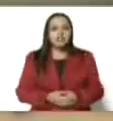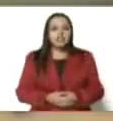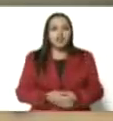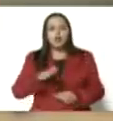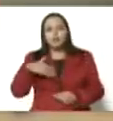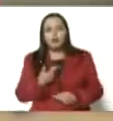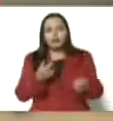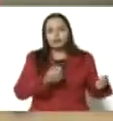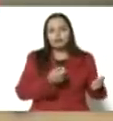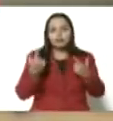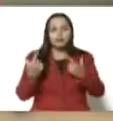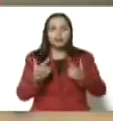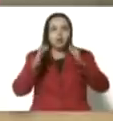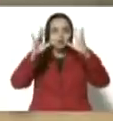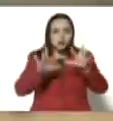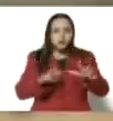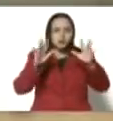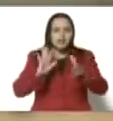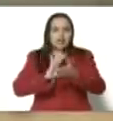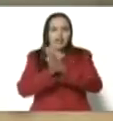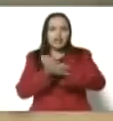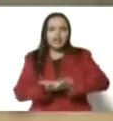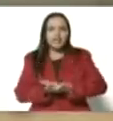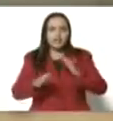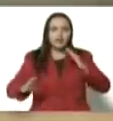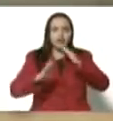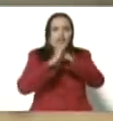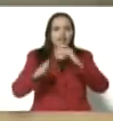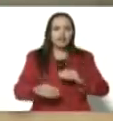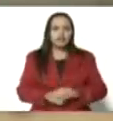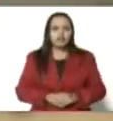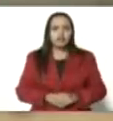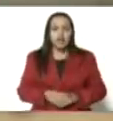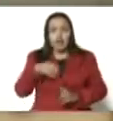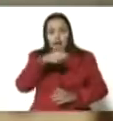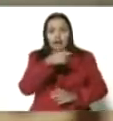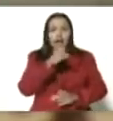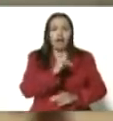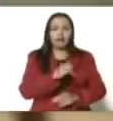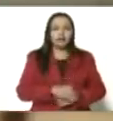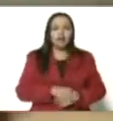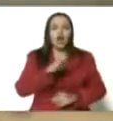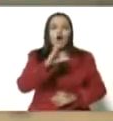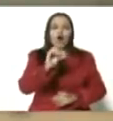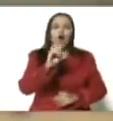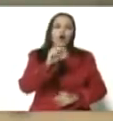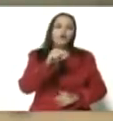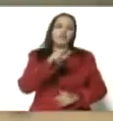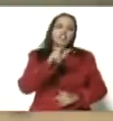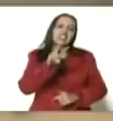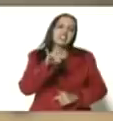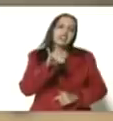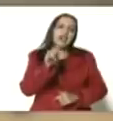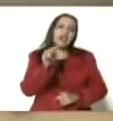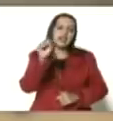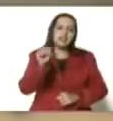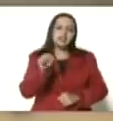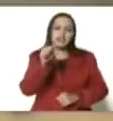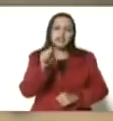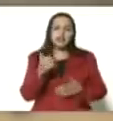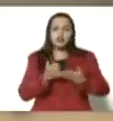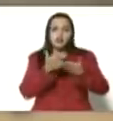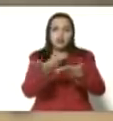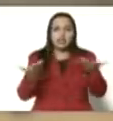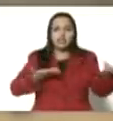romper el criminal bloqueo contra nuestra aerolínea. Pero ahí estuvo Conviasa, ahí estuvo, para servir al pueblo de